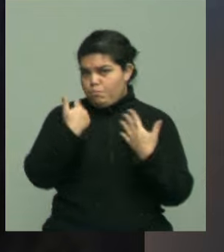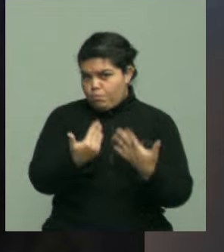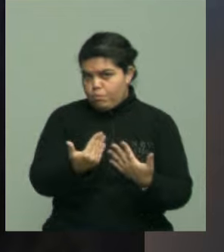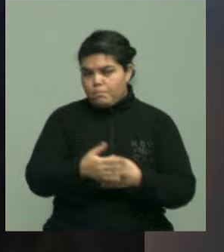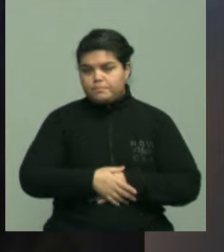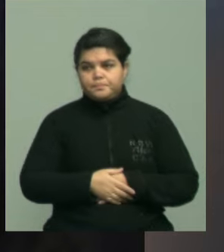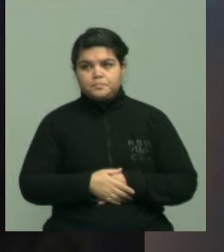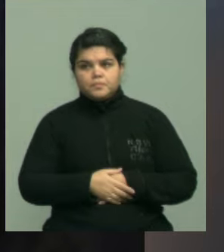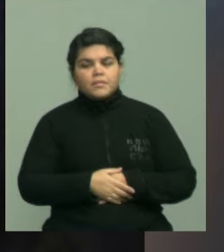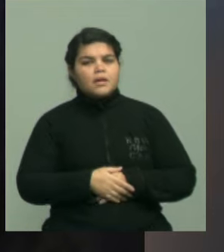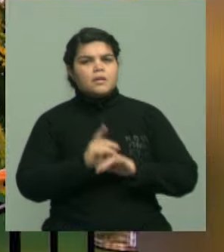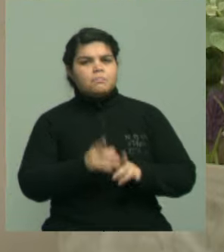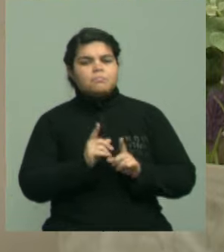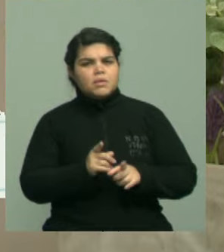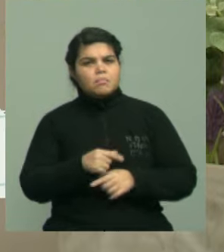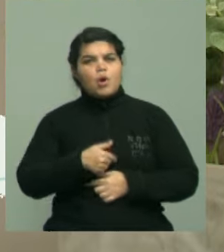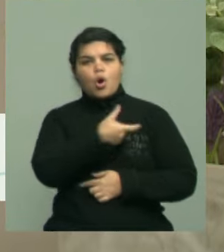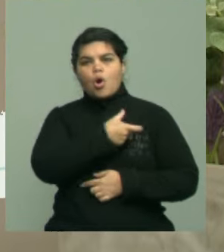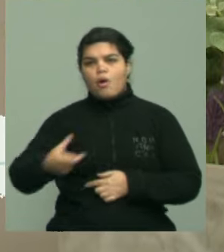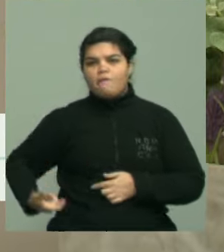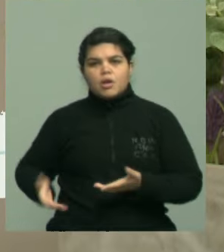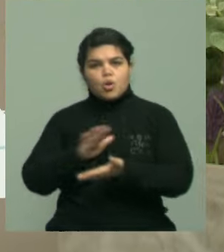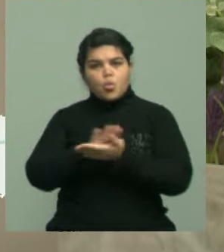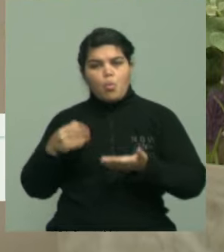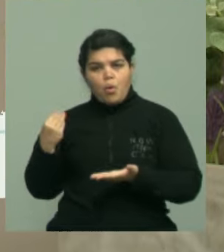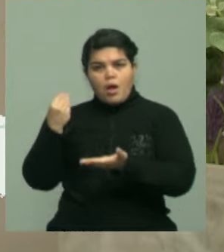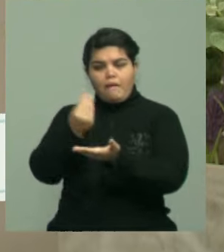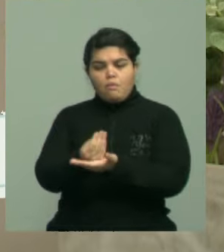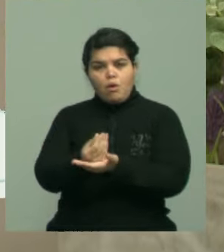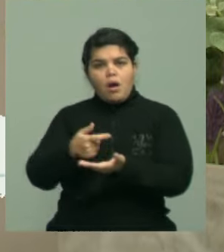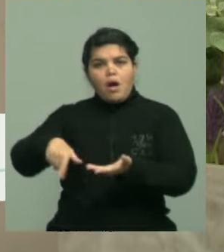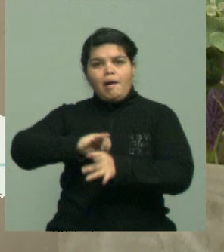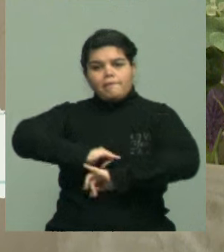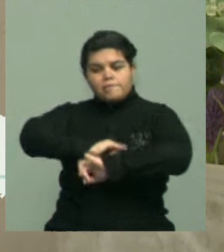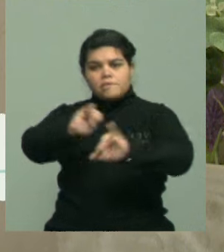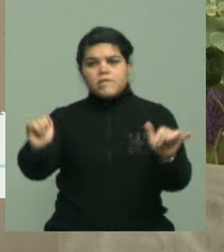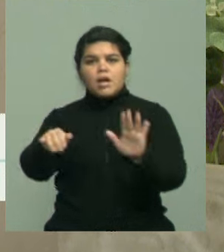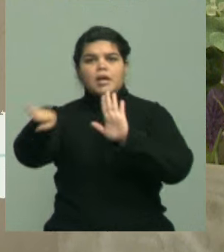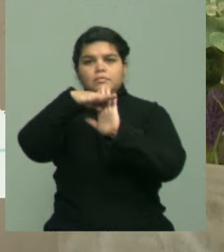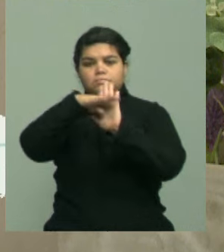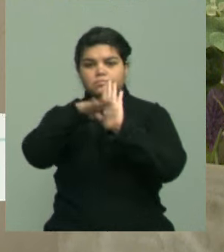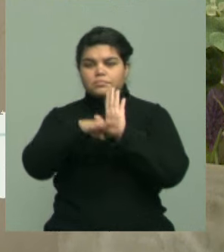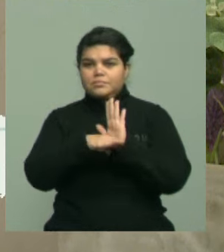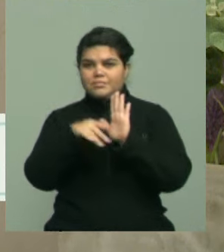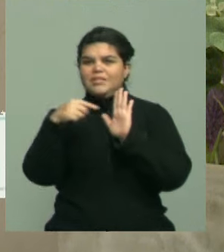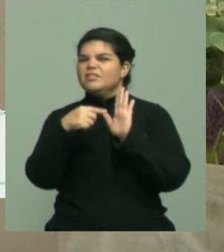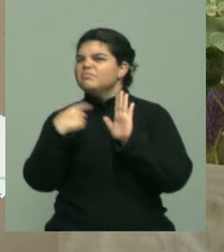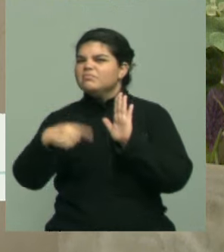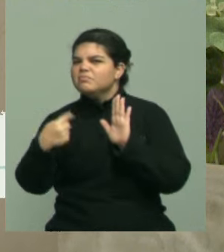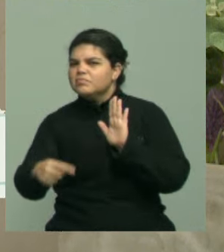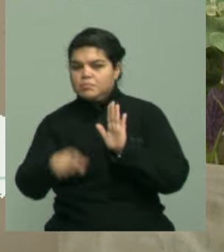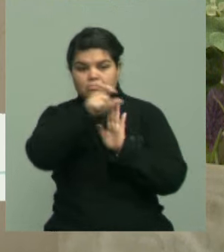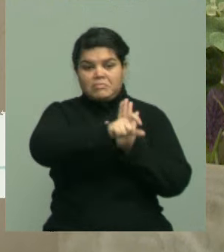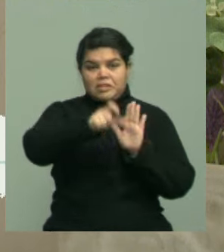del Reprocam, que el nuevo gobierno tenía como los ojos puestos en las autorizaciones que se habían dado en este registro, ¿no? Así de, es. De productores